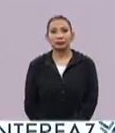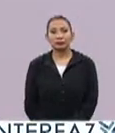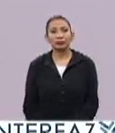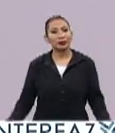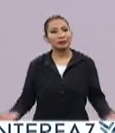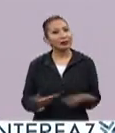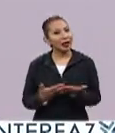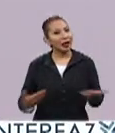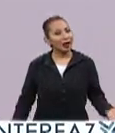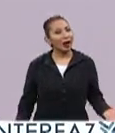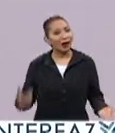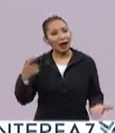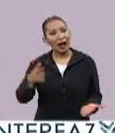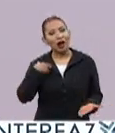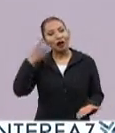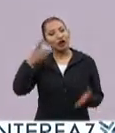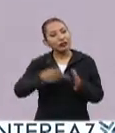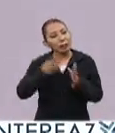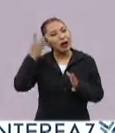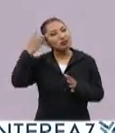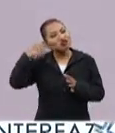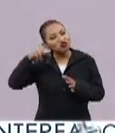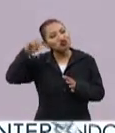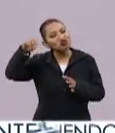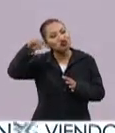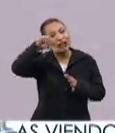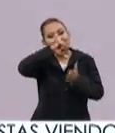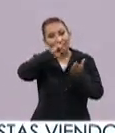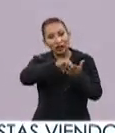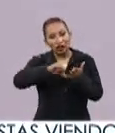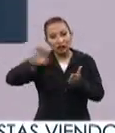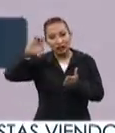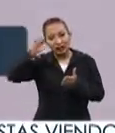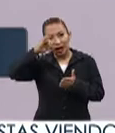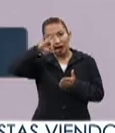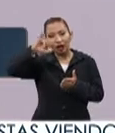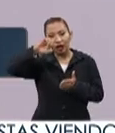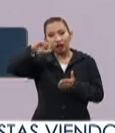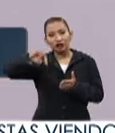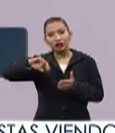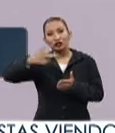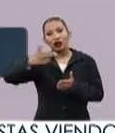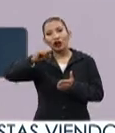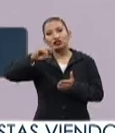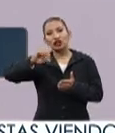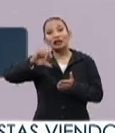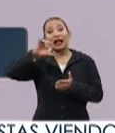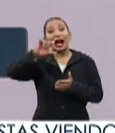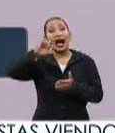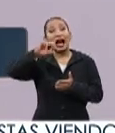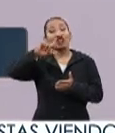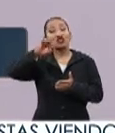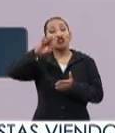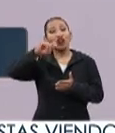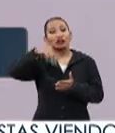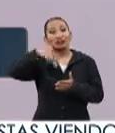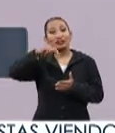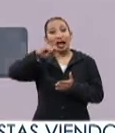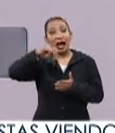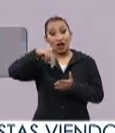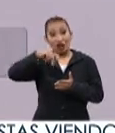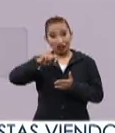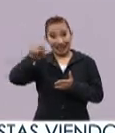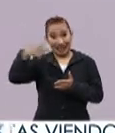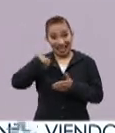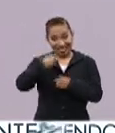Pues llegó la hora de recorrer un pedacito más del Centro Espacial Johnson con nuestro gran anfitrión Carlos Fontanot, quien en esta ocasión,